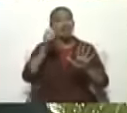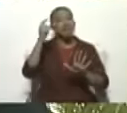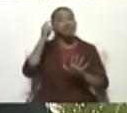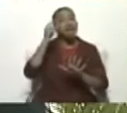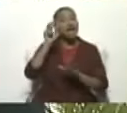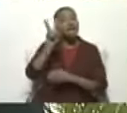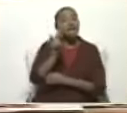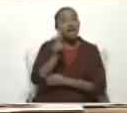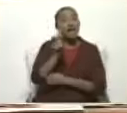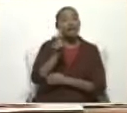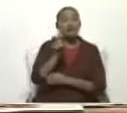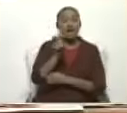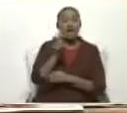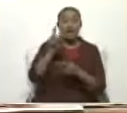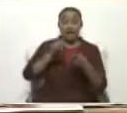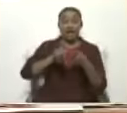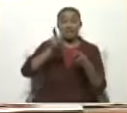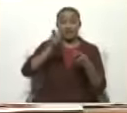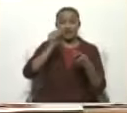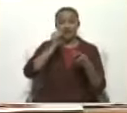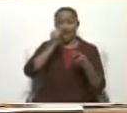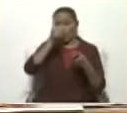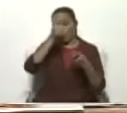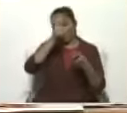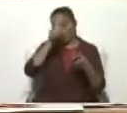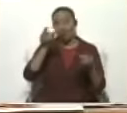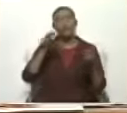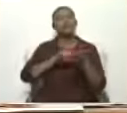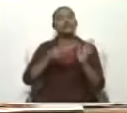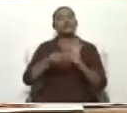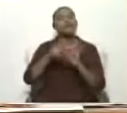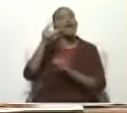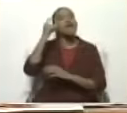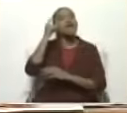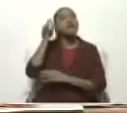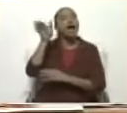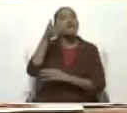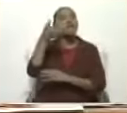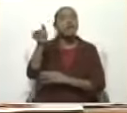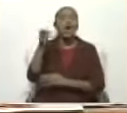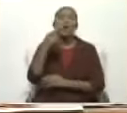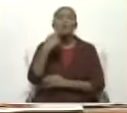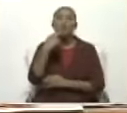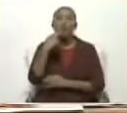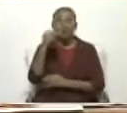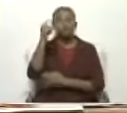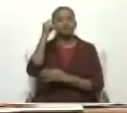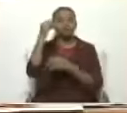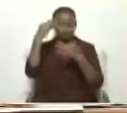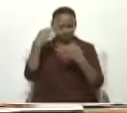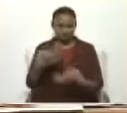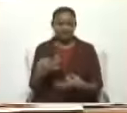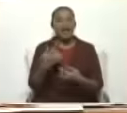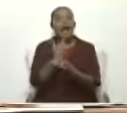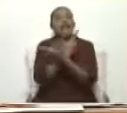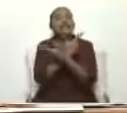El pueblo de Venezuela es un pueblo alegre, tranquilo, y lo que más anhela y lo que más desea es vivir en paz y en